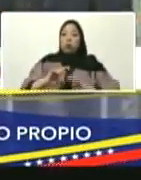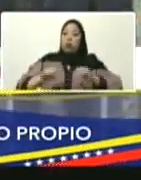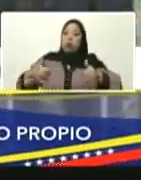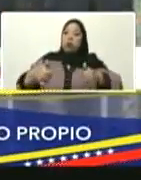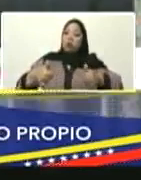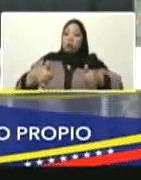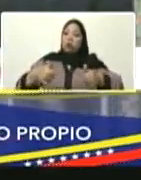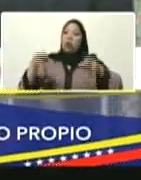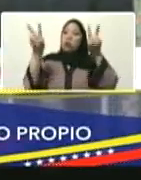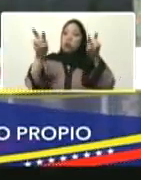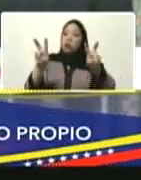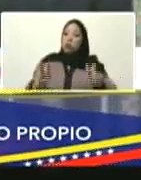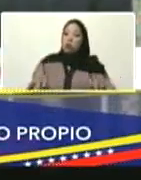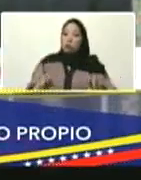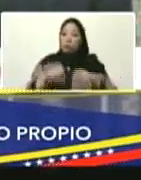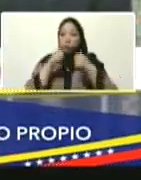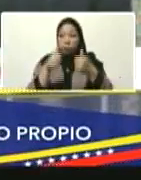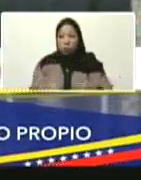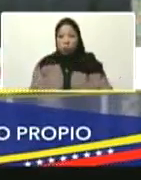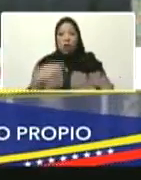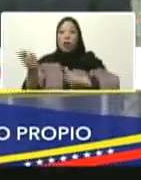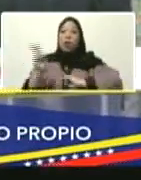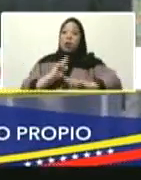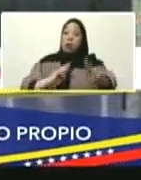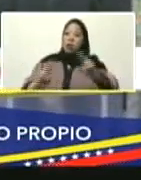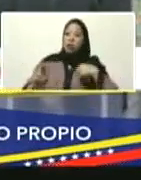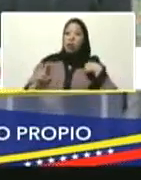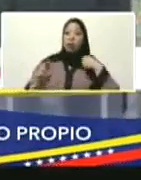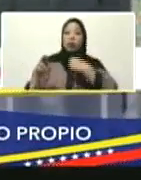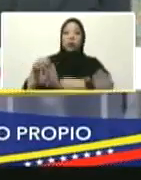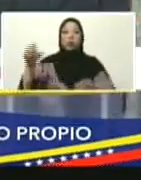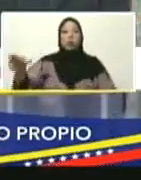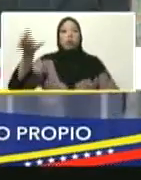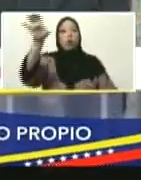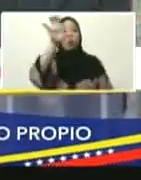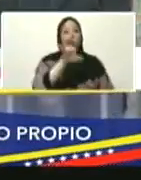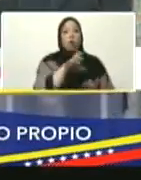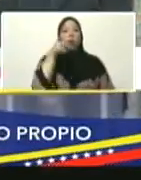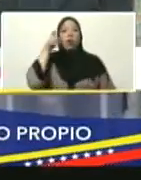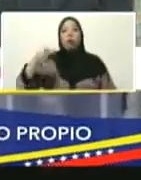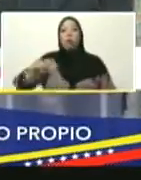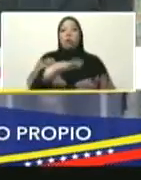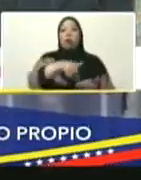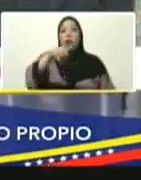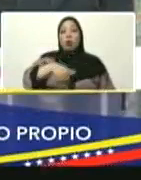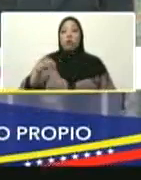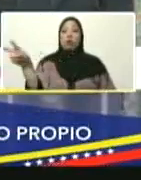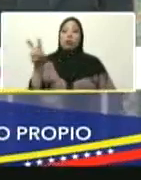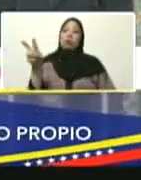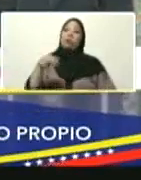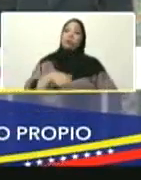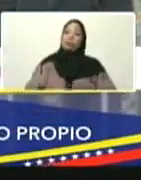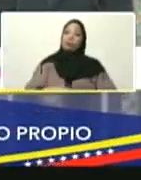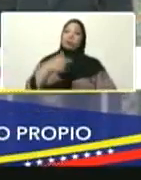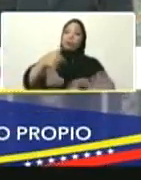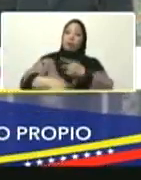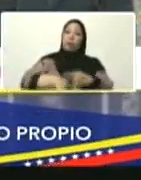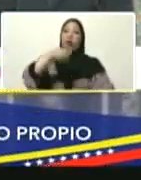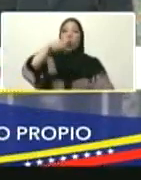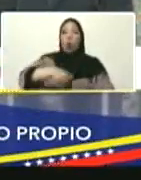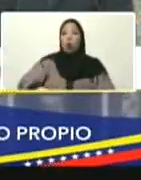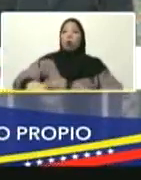inicia una nueva etapa de las relaciones entre los pueblos y gobiernos de Argelia y de Venezuela. Et je suis certain qu'à partir